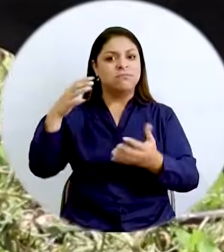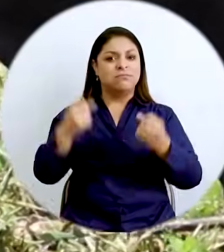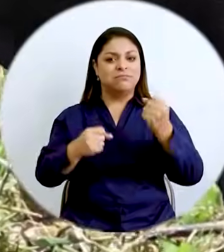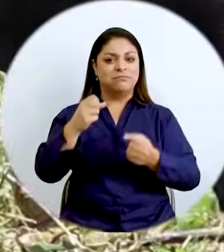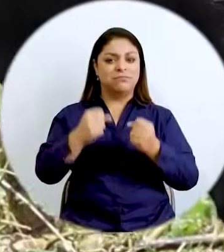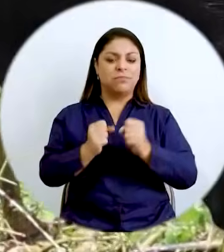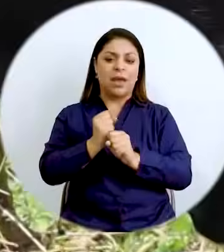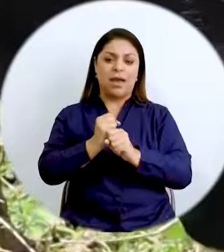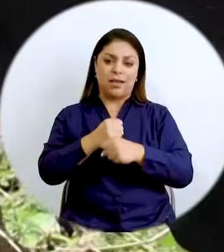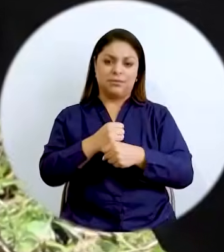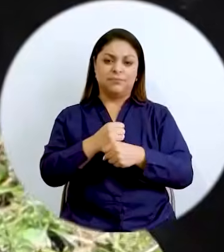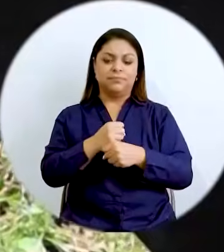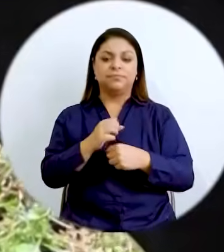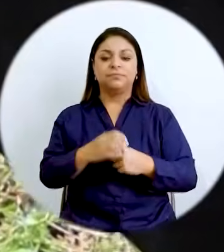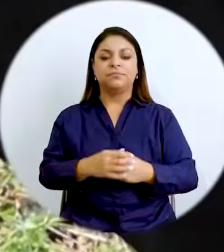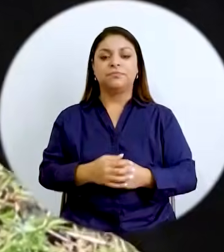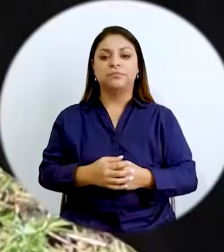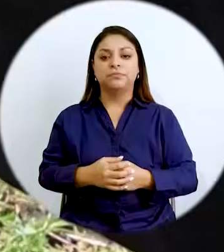se produce.